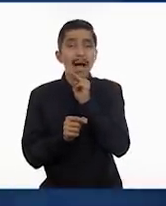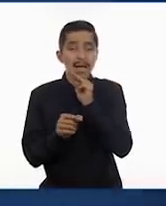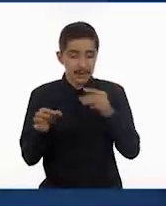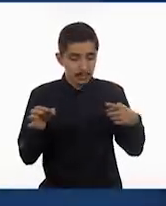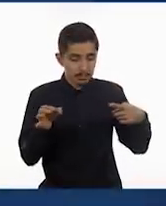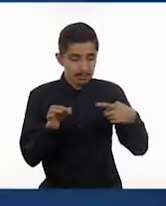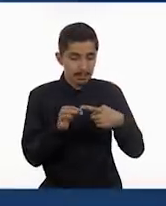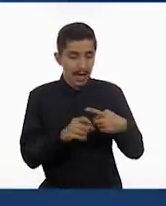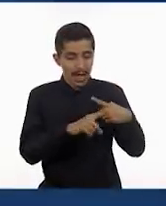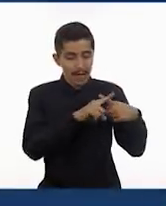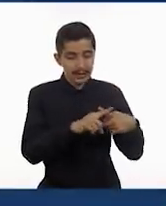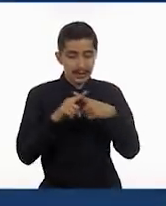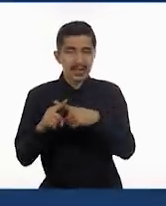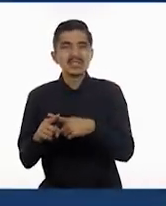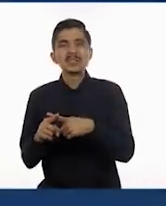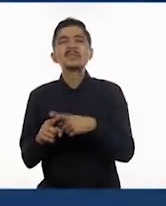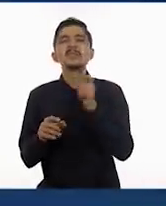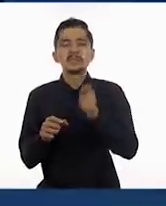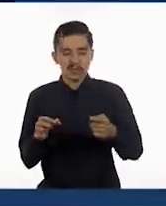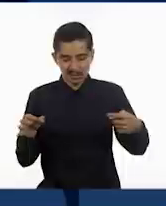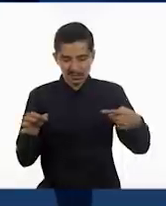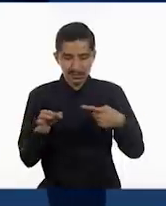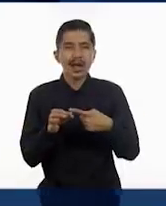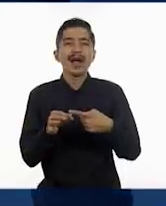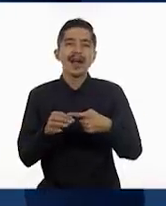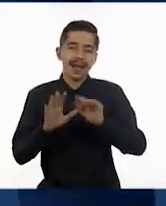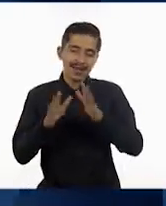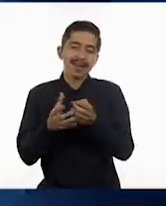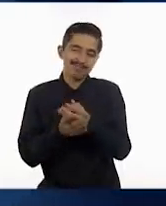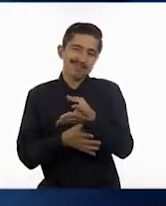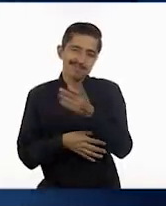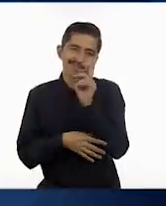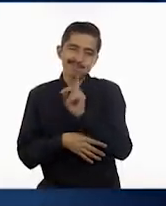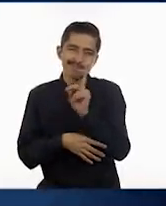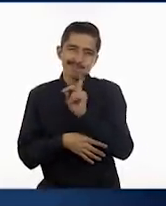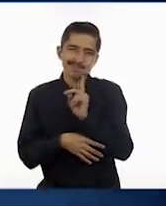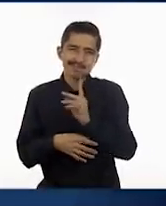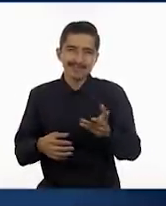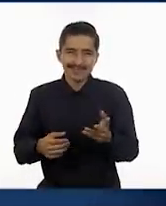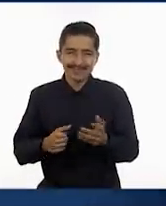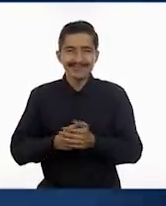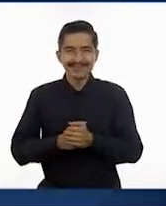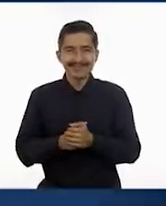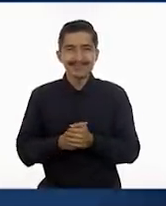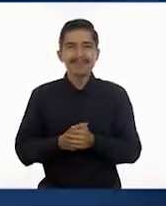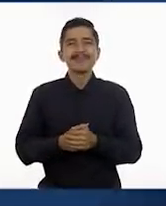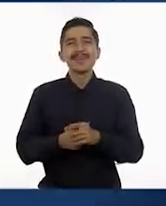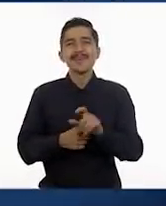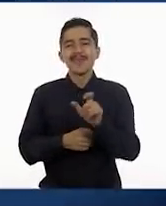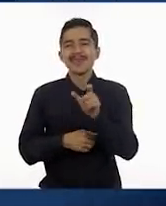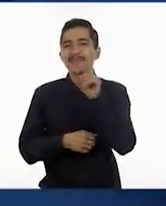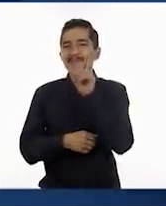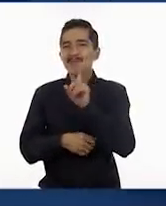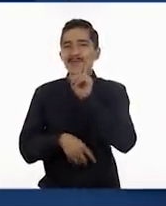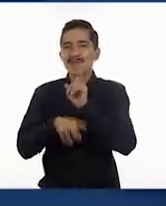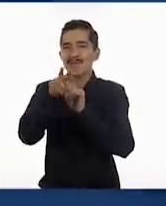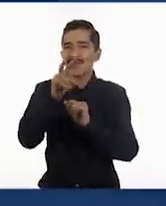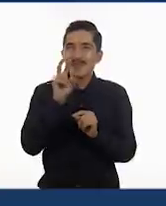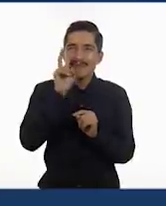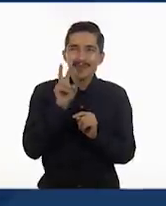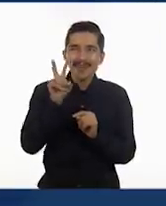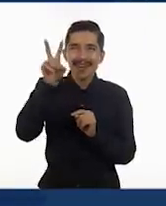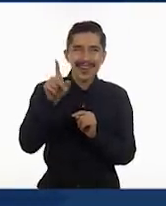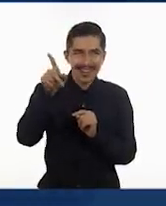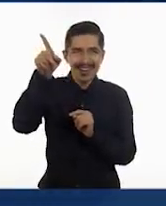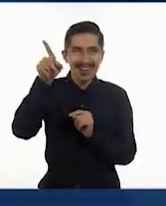de 2 X, es que vemos que entonces nace una niña. que es como la niña que tenemos en el